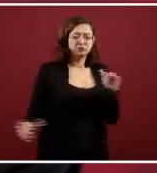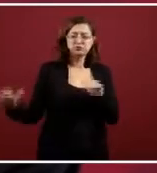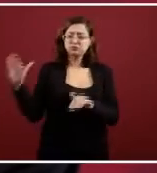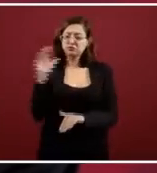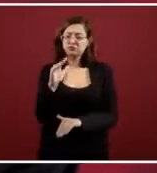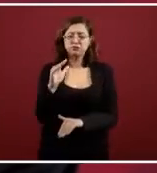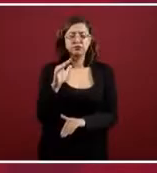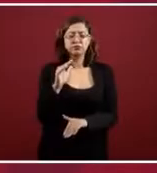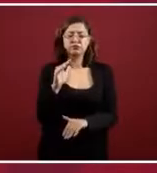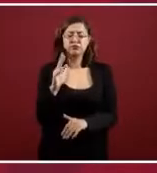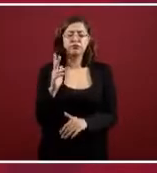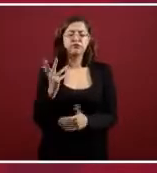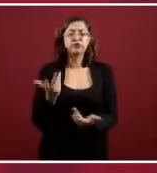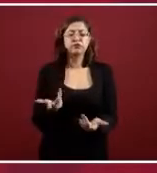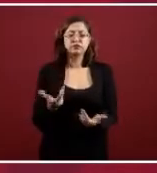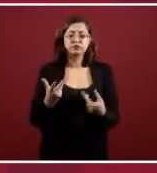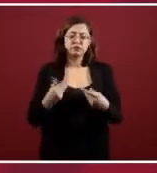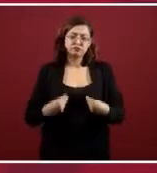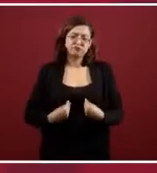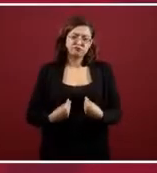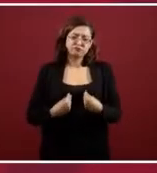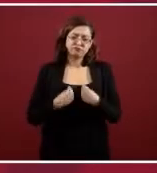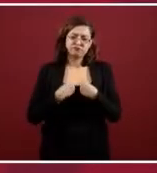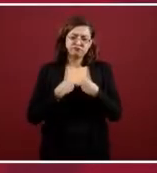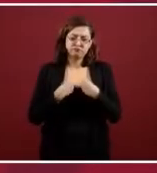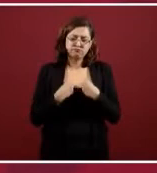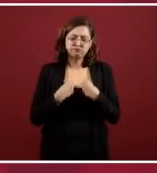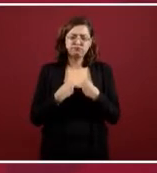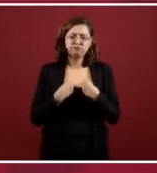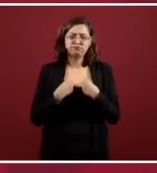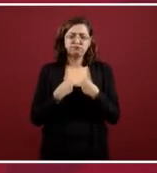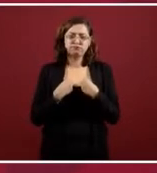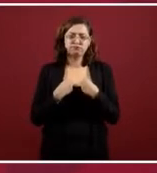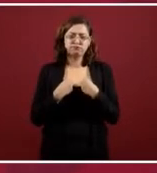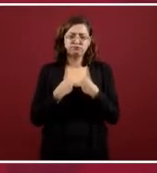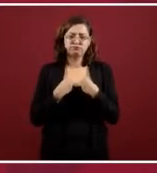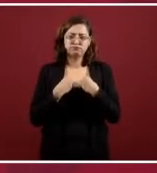están las vidas.